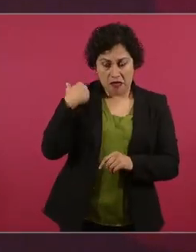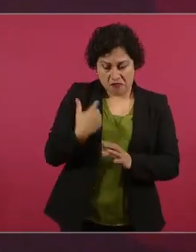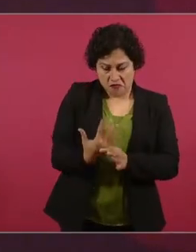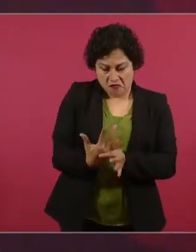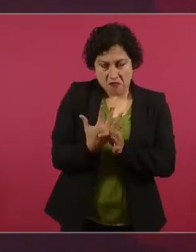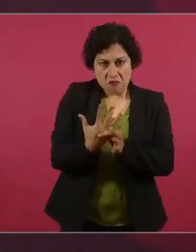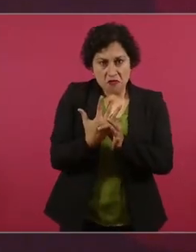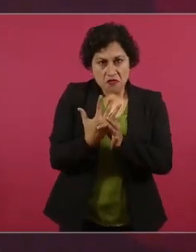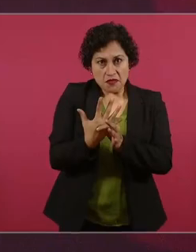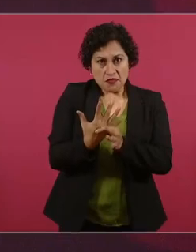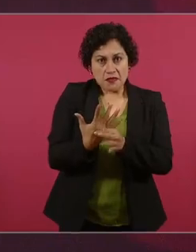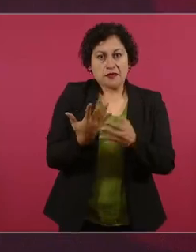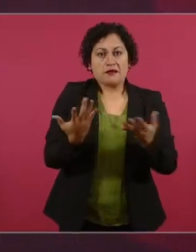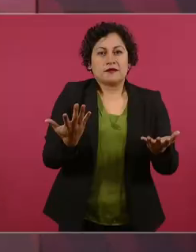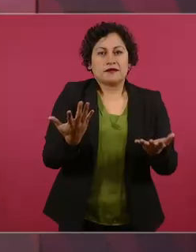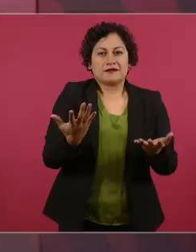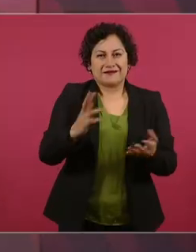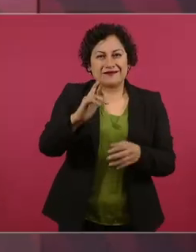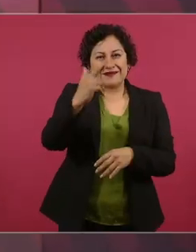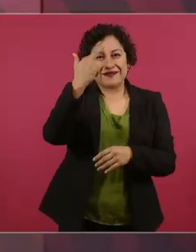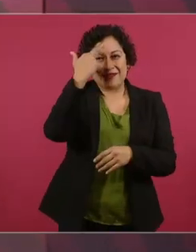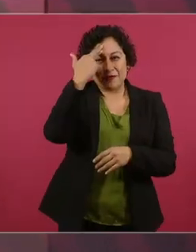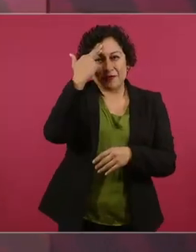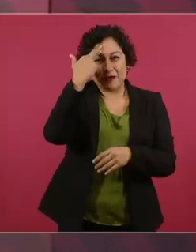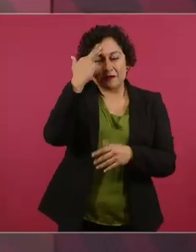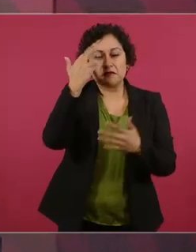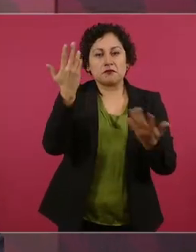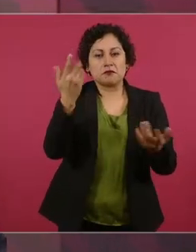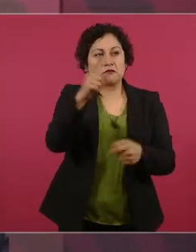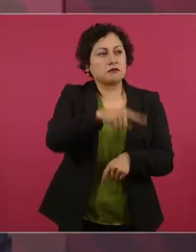Además, hasta se llevó a cabo una consulta,